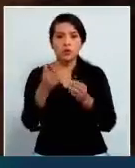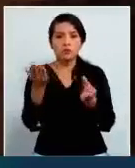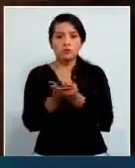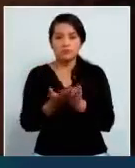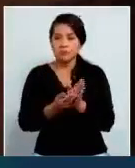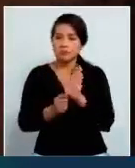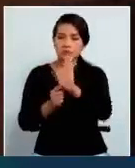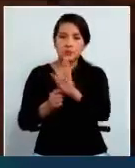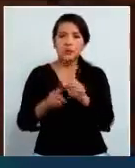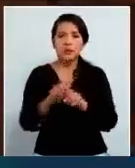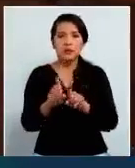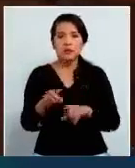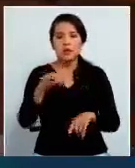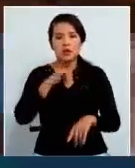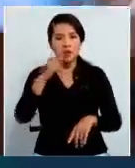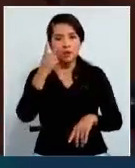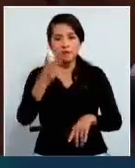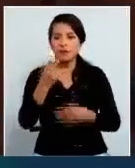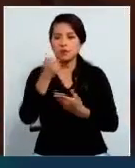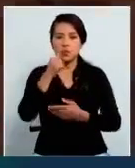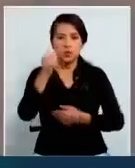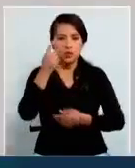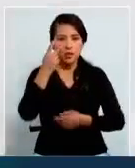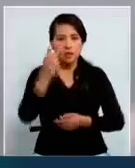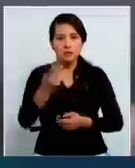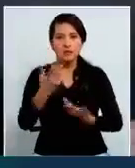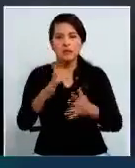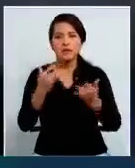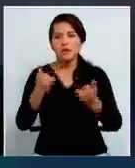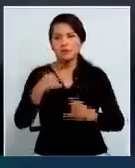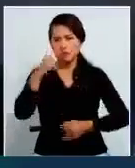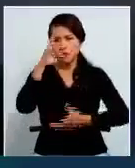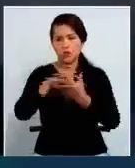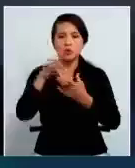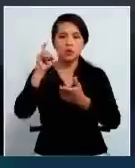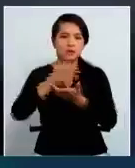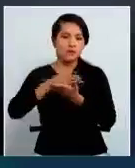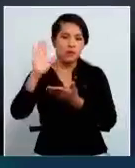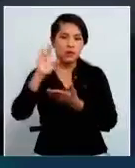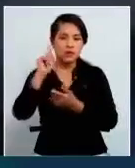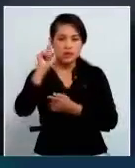testimonio de lo que he visto. Yo lo he visto. Creo que sí, tiene que ser dado de baja.